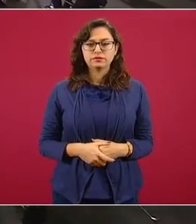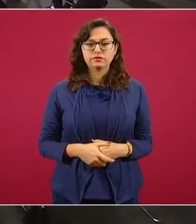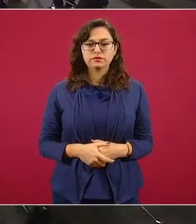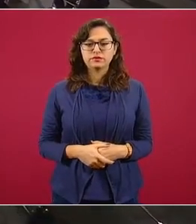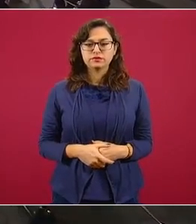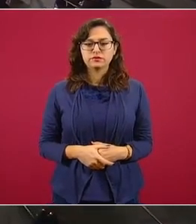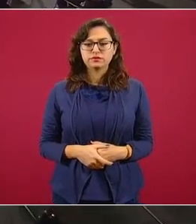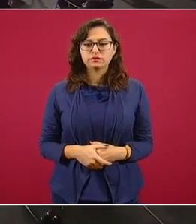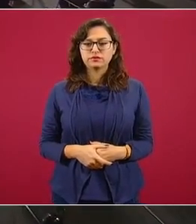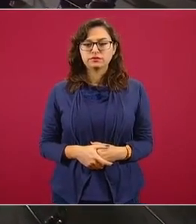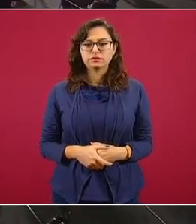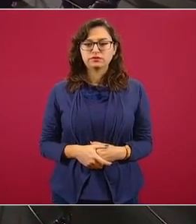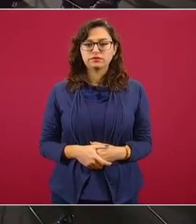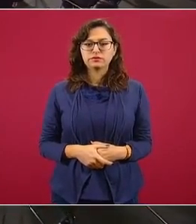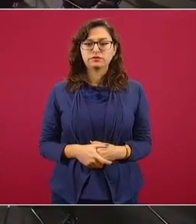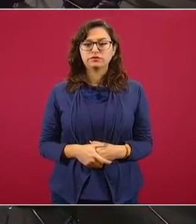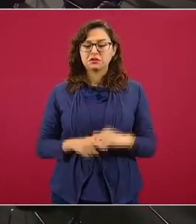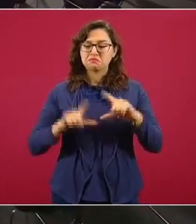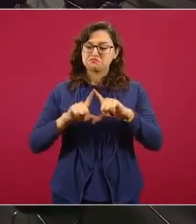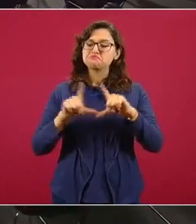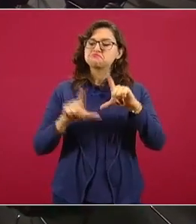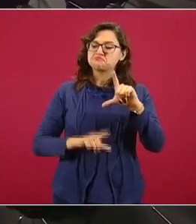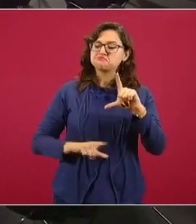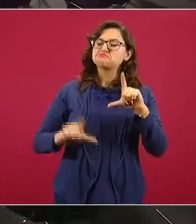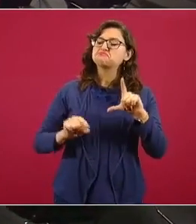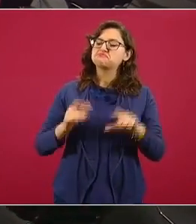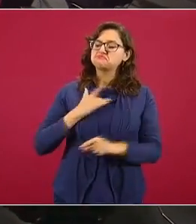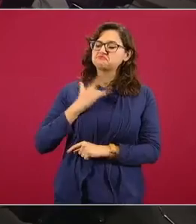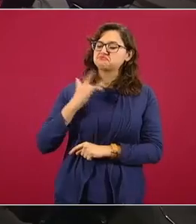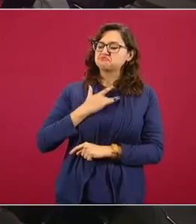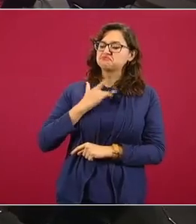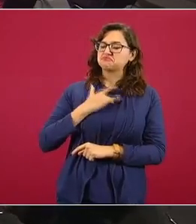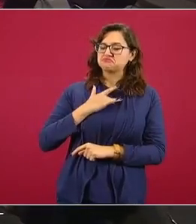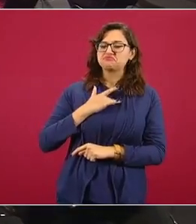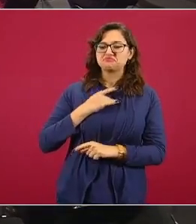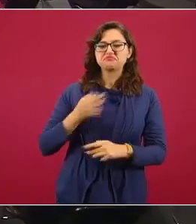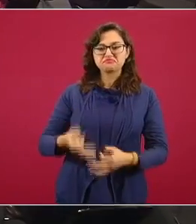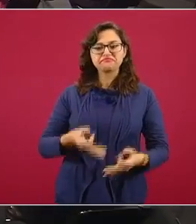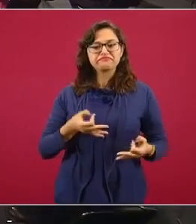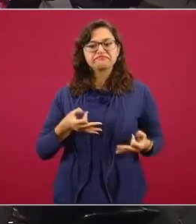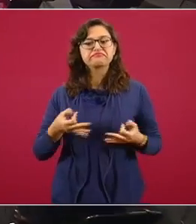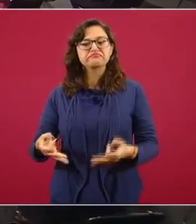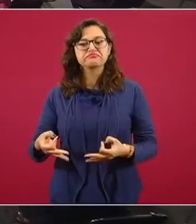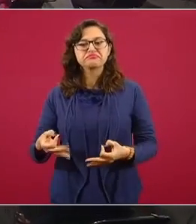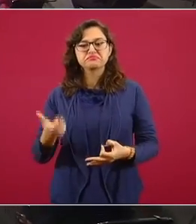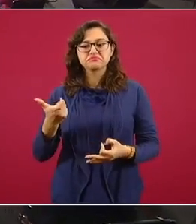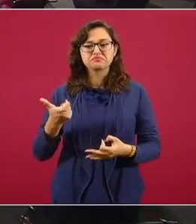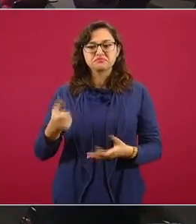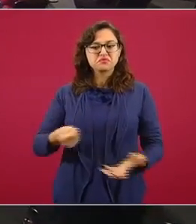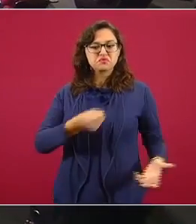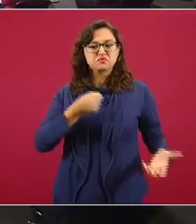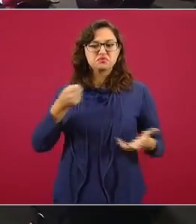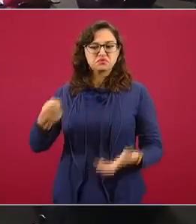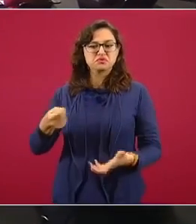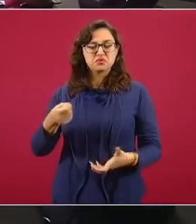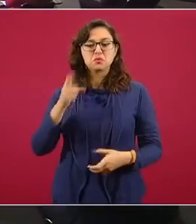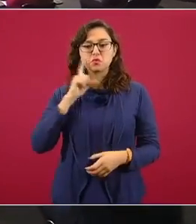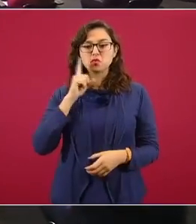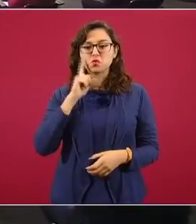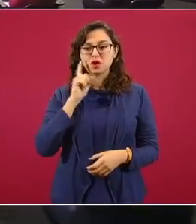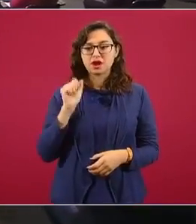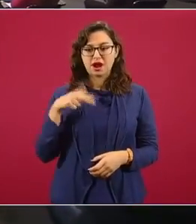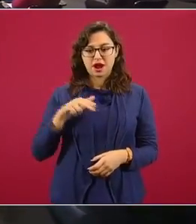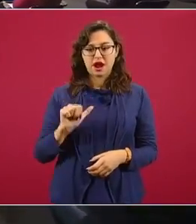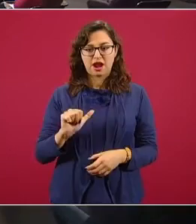Sí, México, el país más atractivo de América Latina para invertir, Ana Botín, pero no sé si está ahí, no alcanzo a